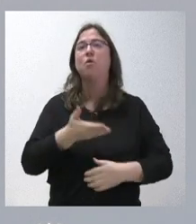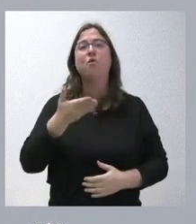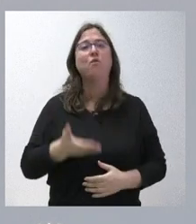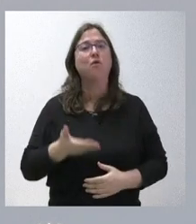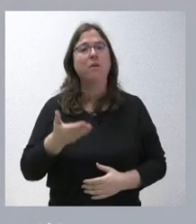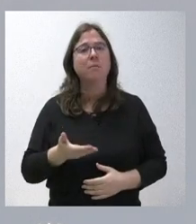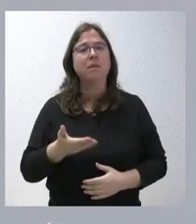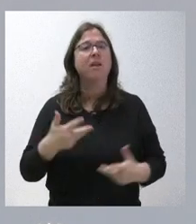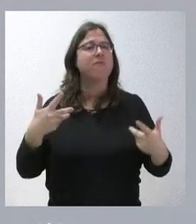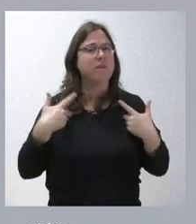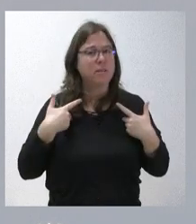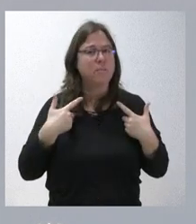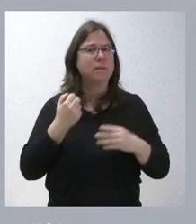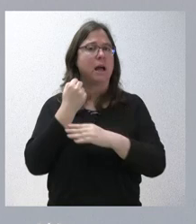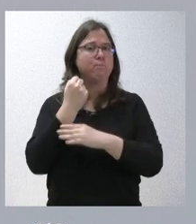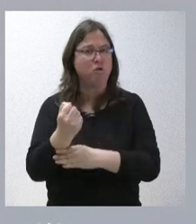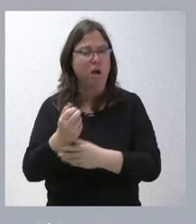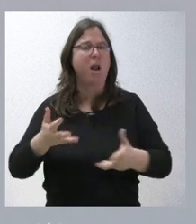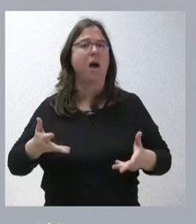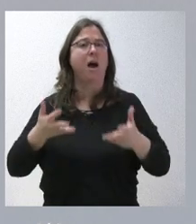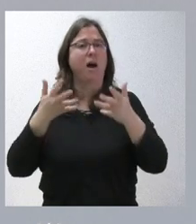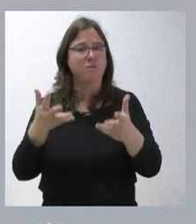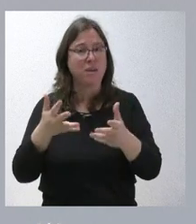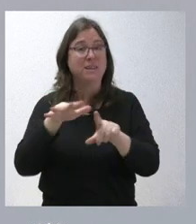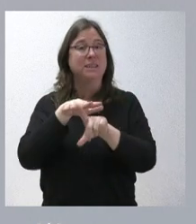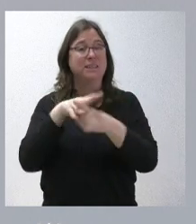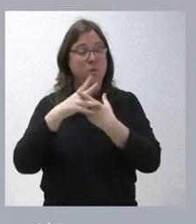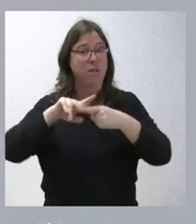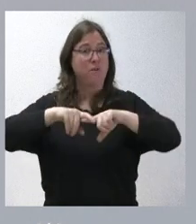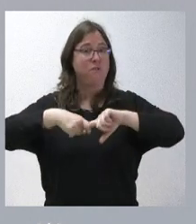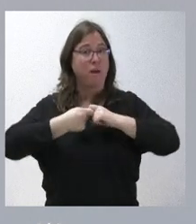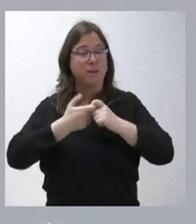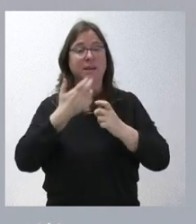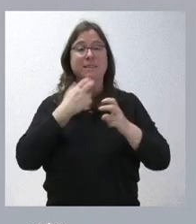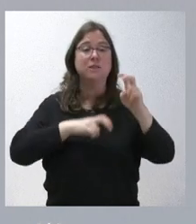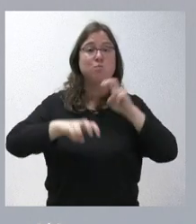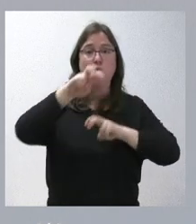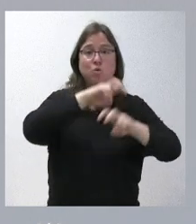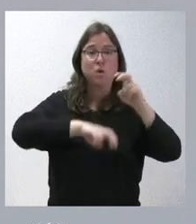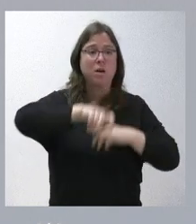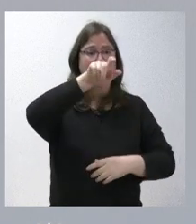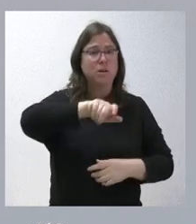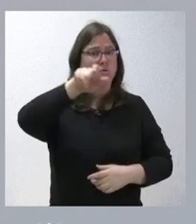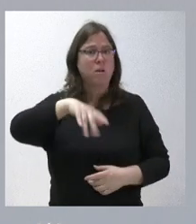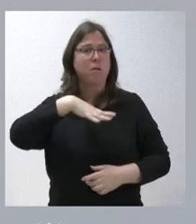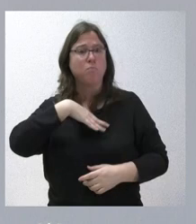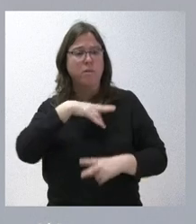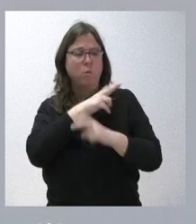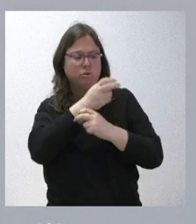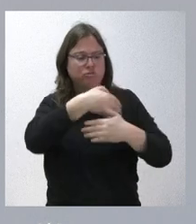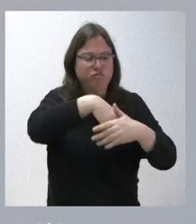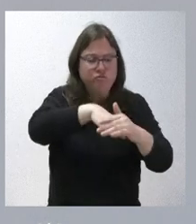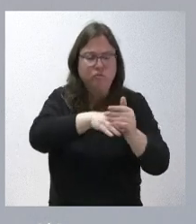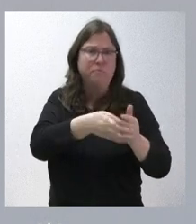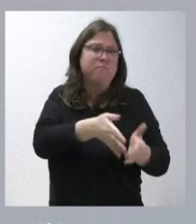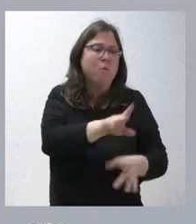las víctimas ayudar a las víctimas restaurar la situación de las familias que buscan a las personas que pueden estar enterradas y que por